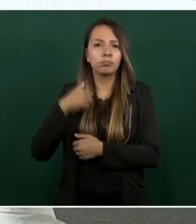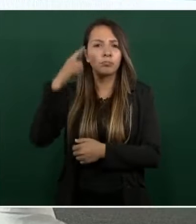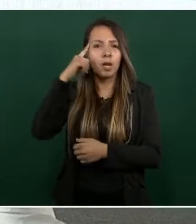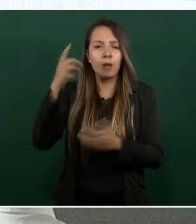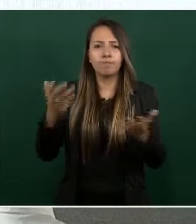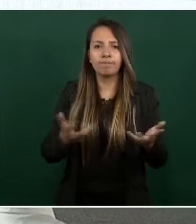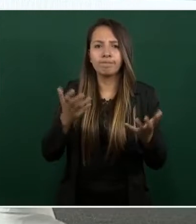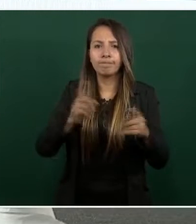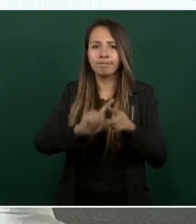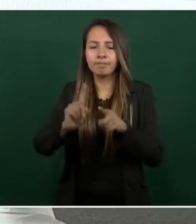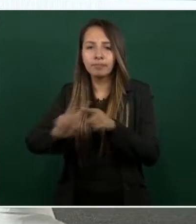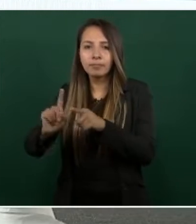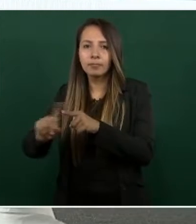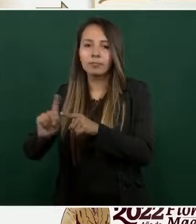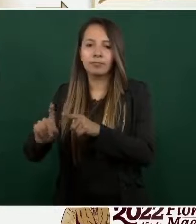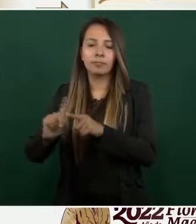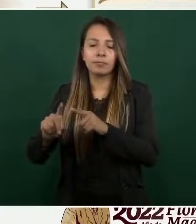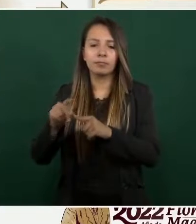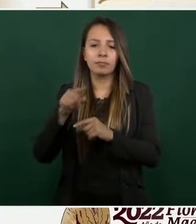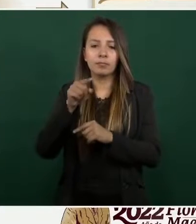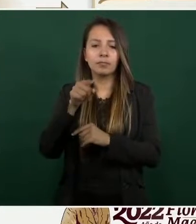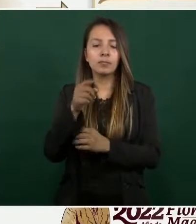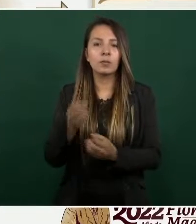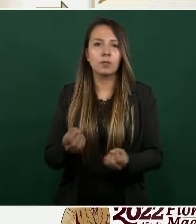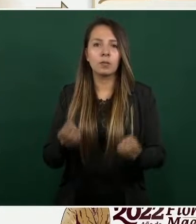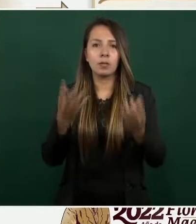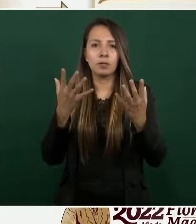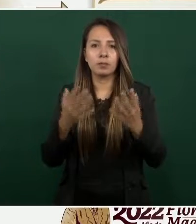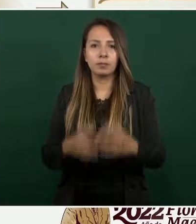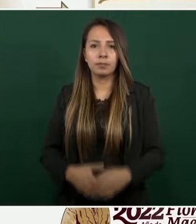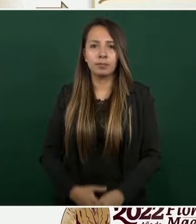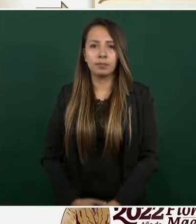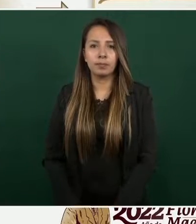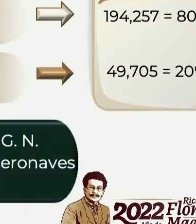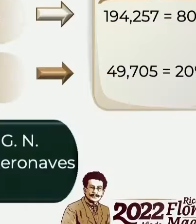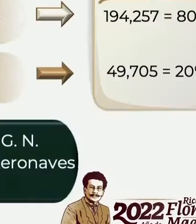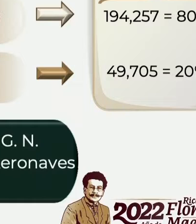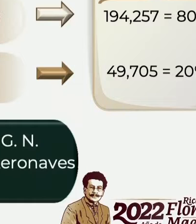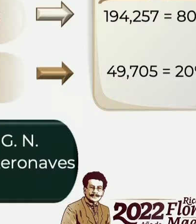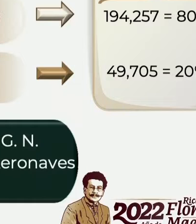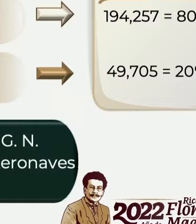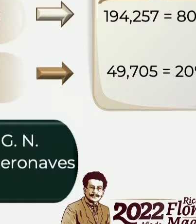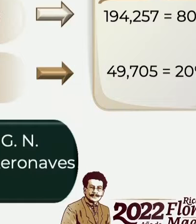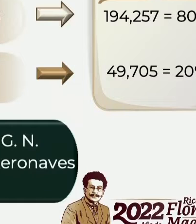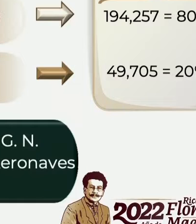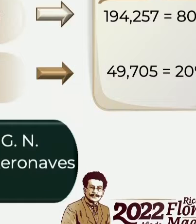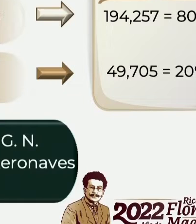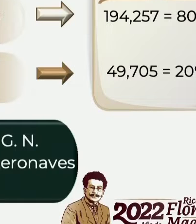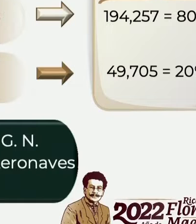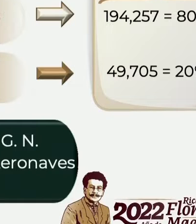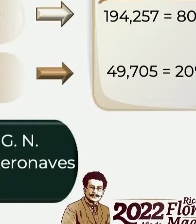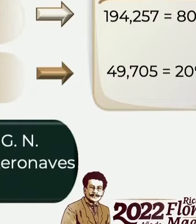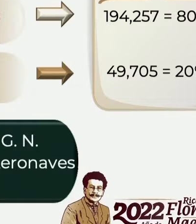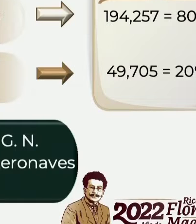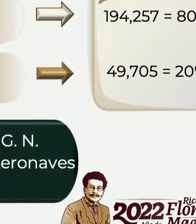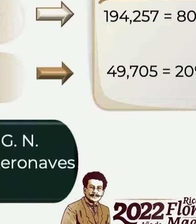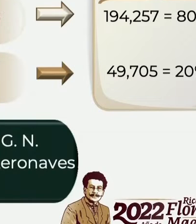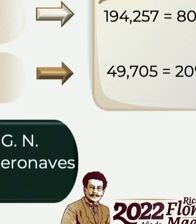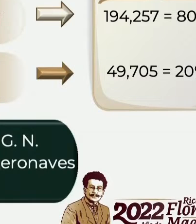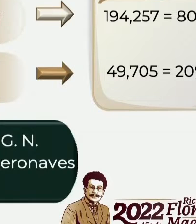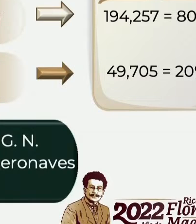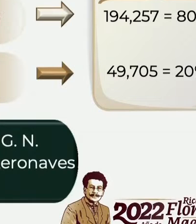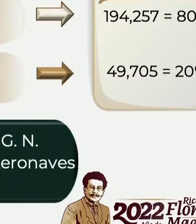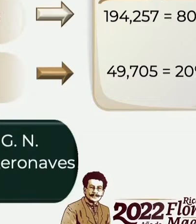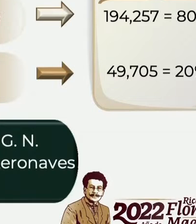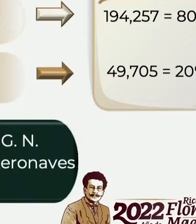operaciones. Estas son el número de que tiene en Sedena en lo que se refiere a vehículos, CEMAR con sus buques, la Fuerza